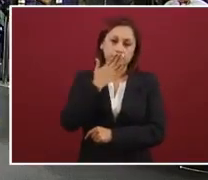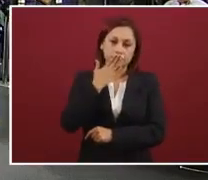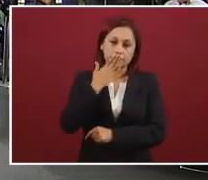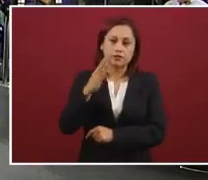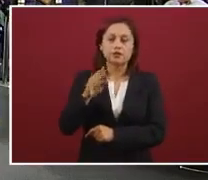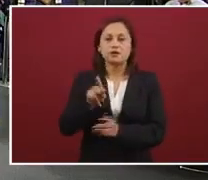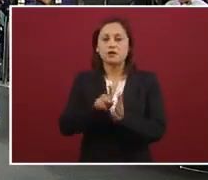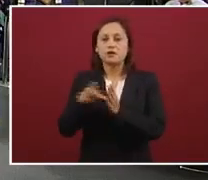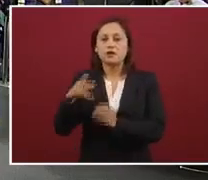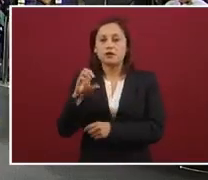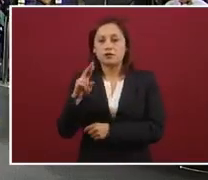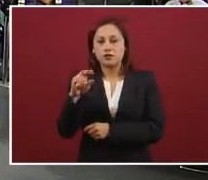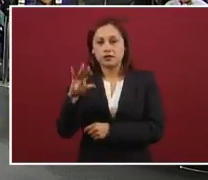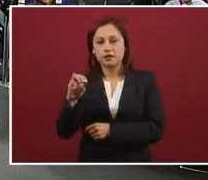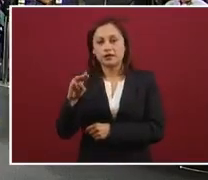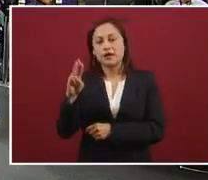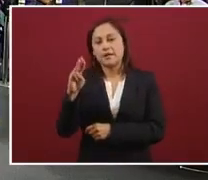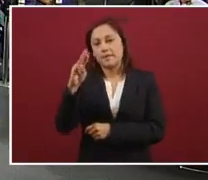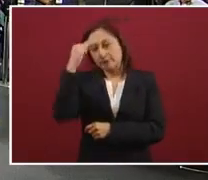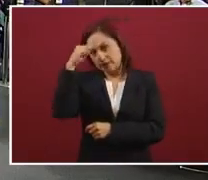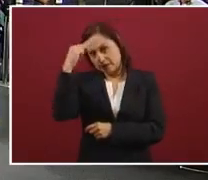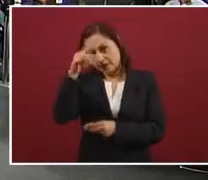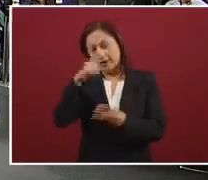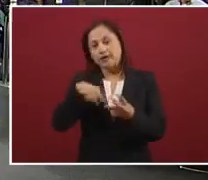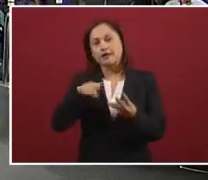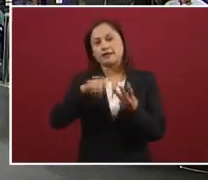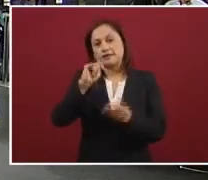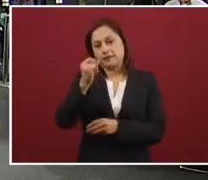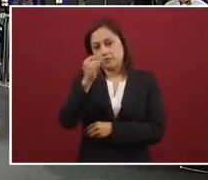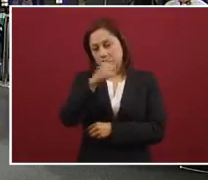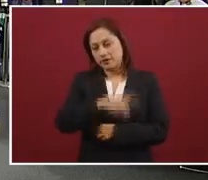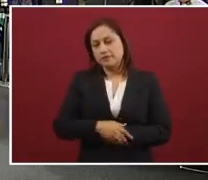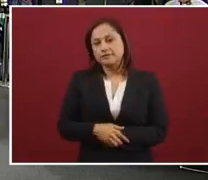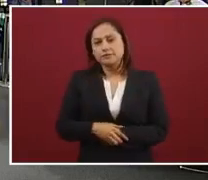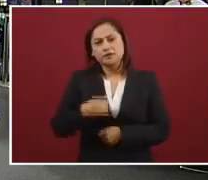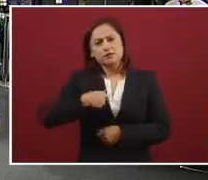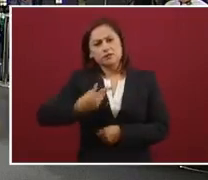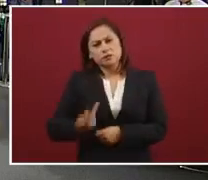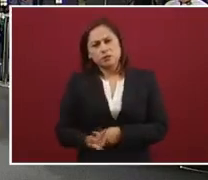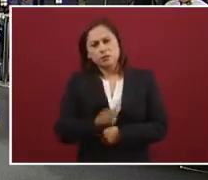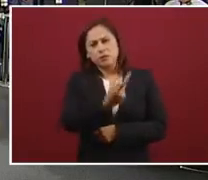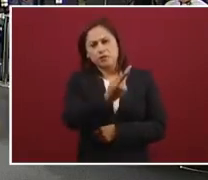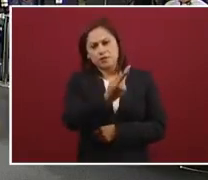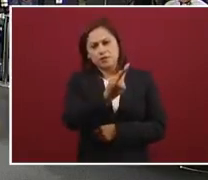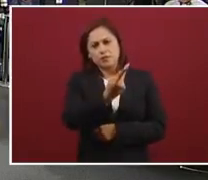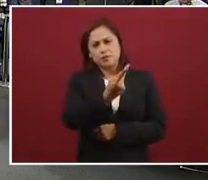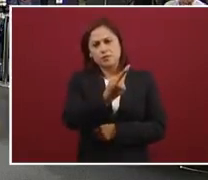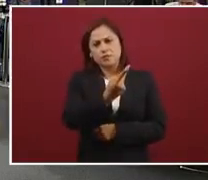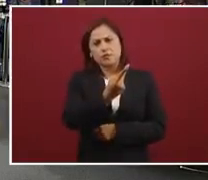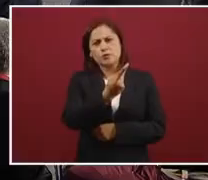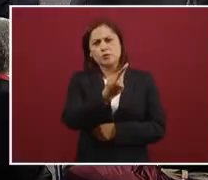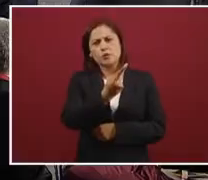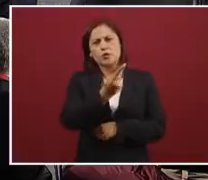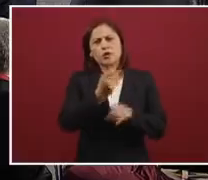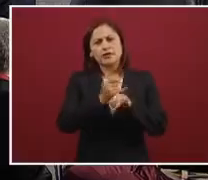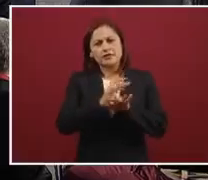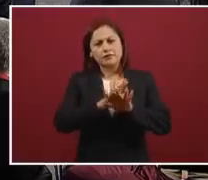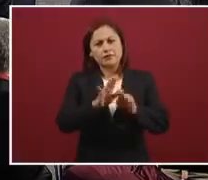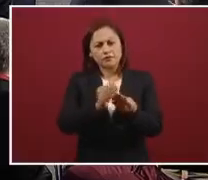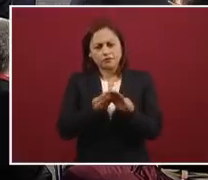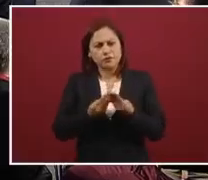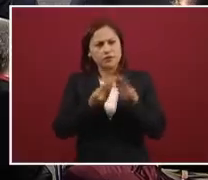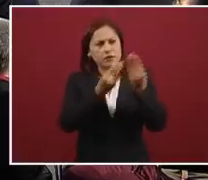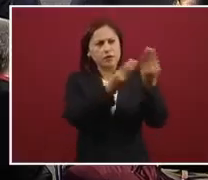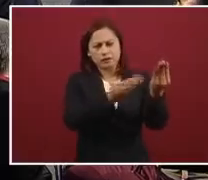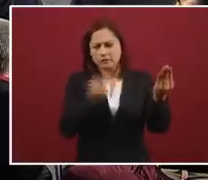de Mexicali y Frontera de Tijuana. Presidente, quisiera preguntarle qué información le dio el personal de